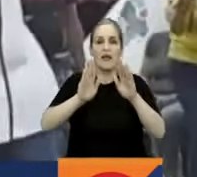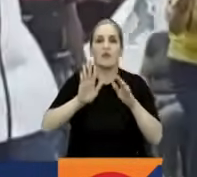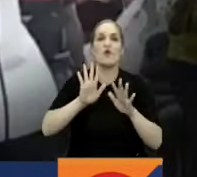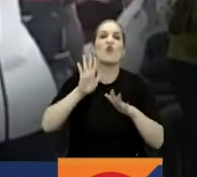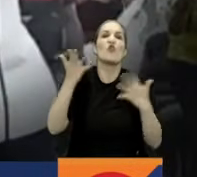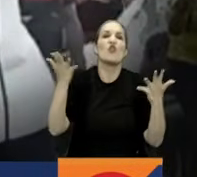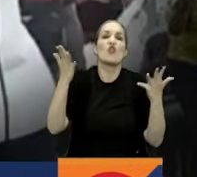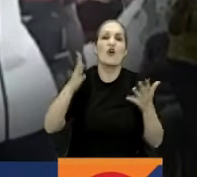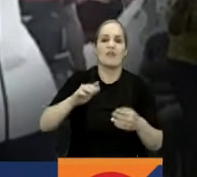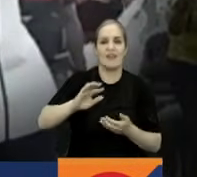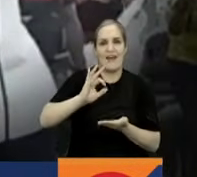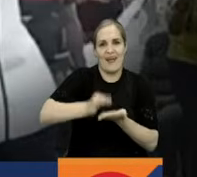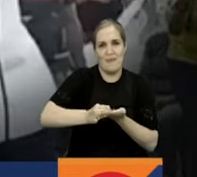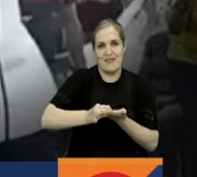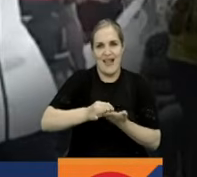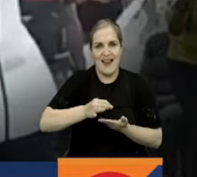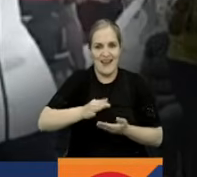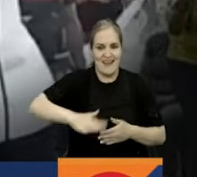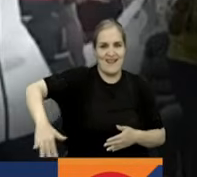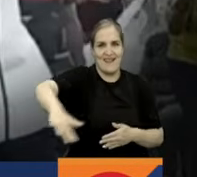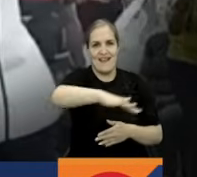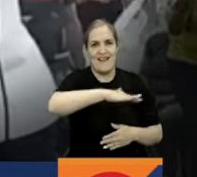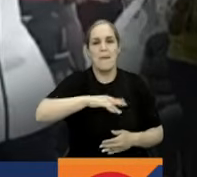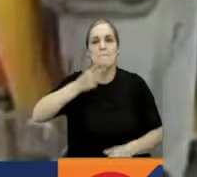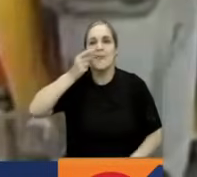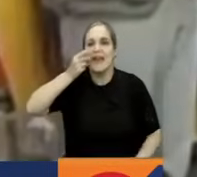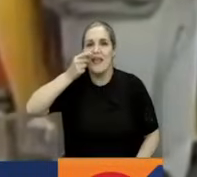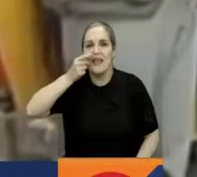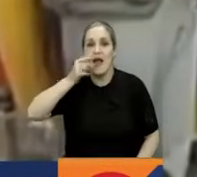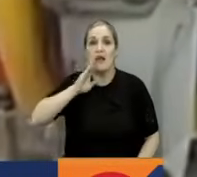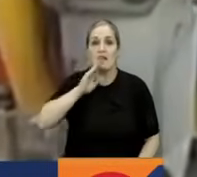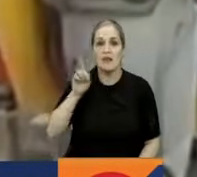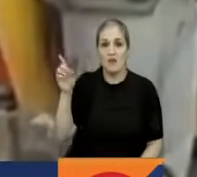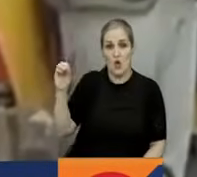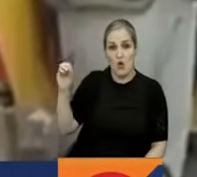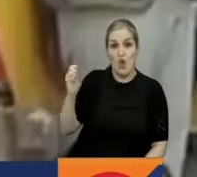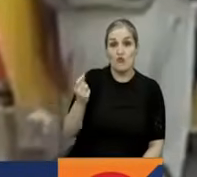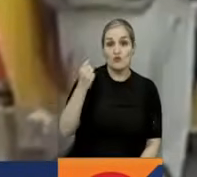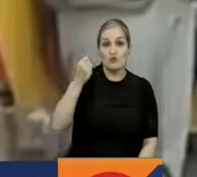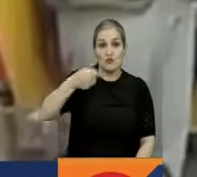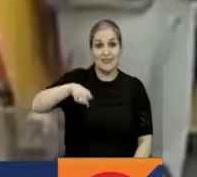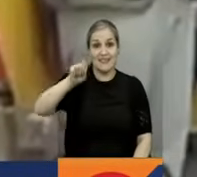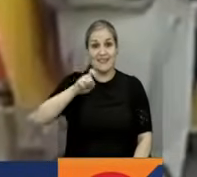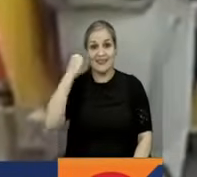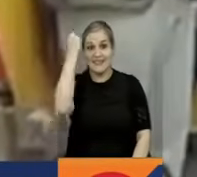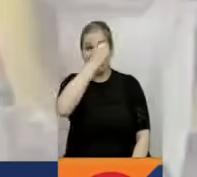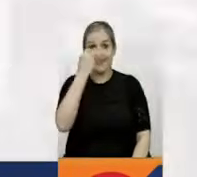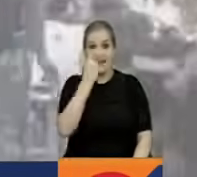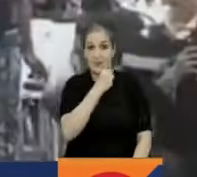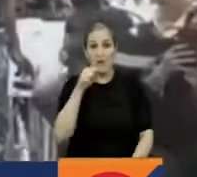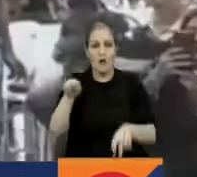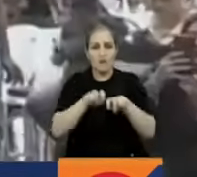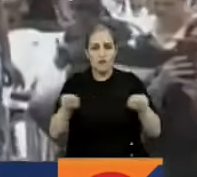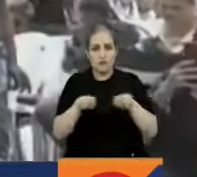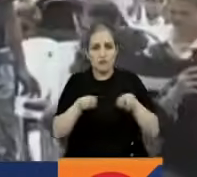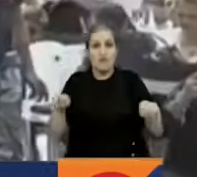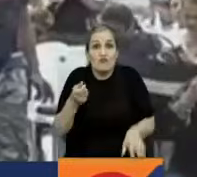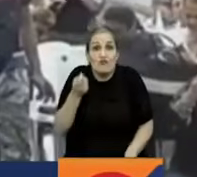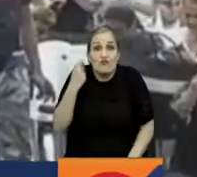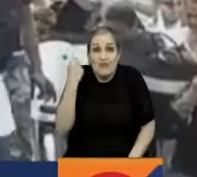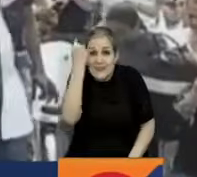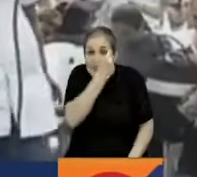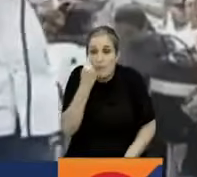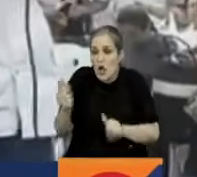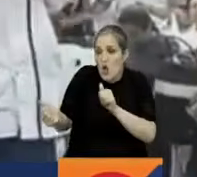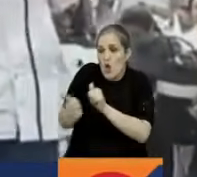cafetera, Michael Lopera. El pasado 16 de septiembre se le vio en un mitin en Pereira junto al